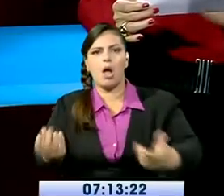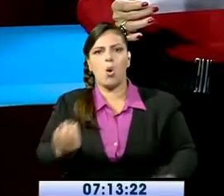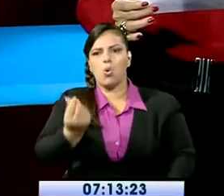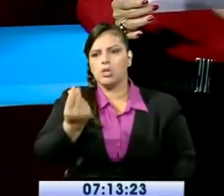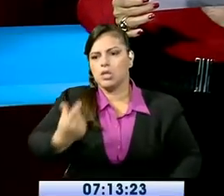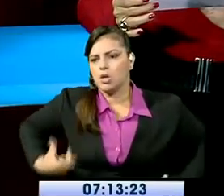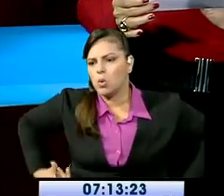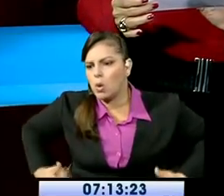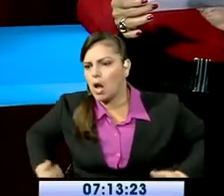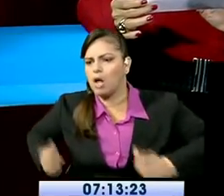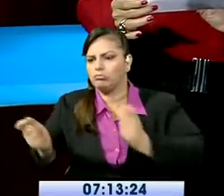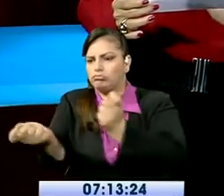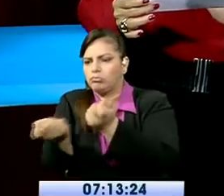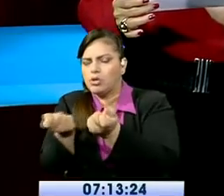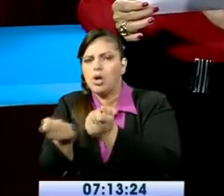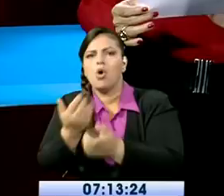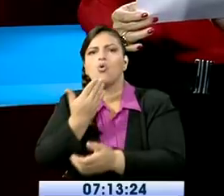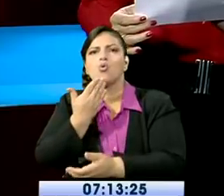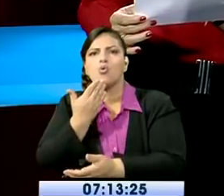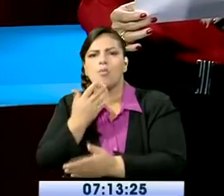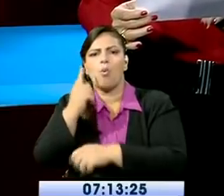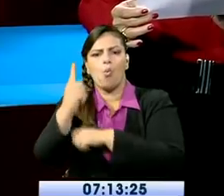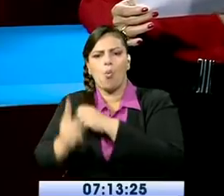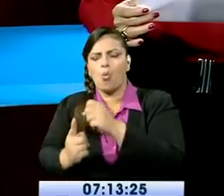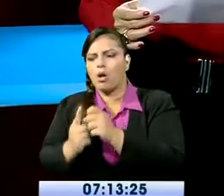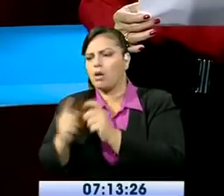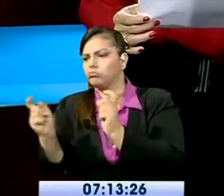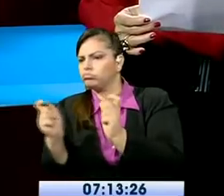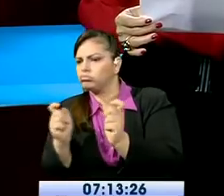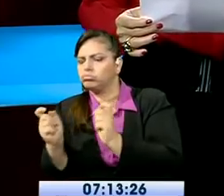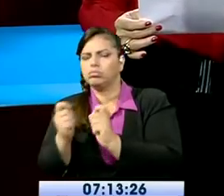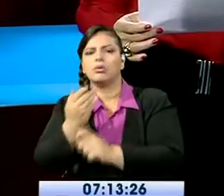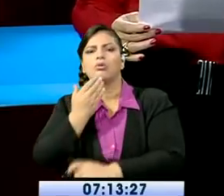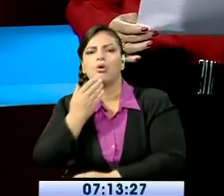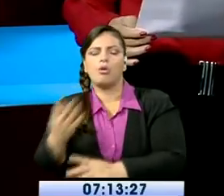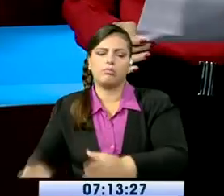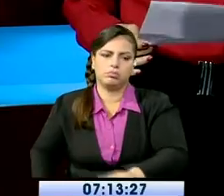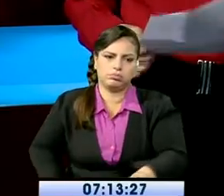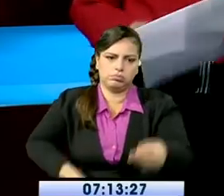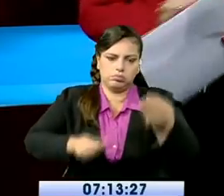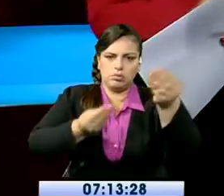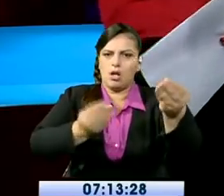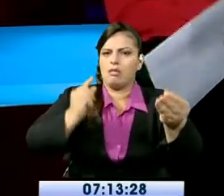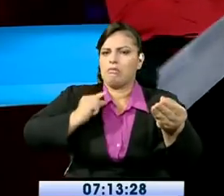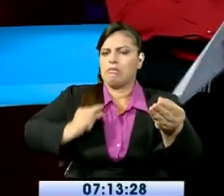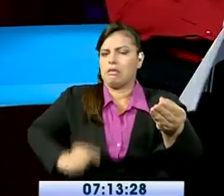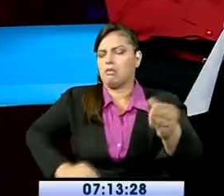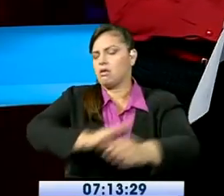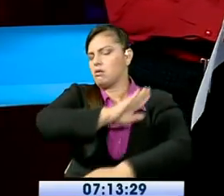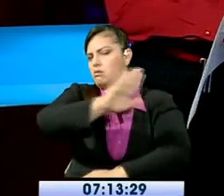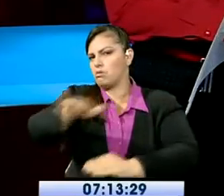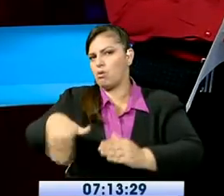González invitó a la población a continuar con las vedurías sociales.